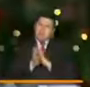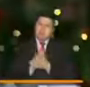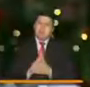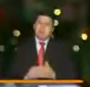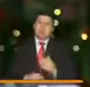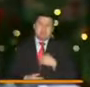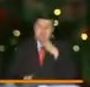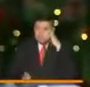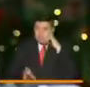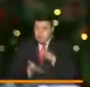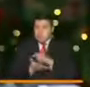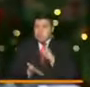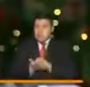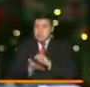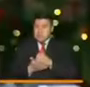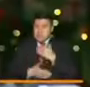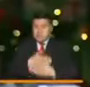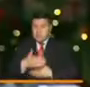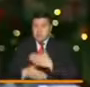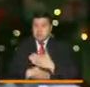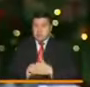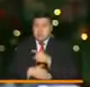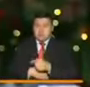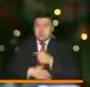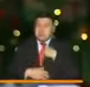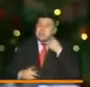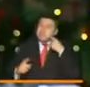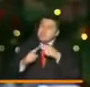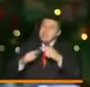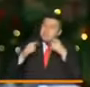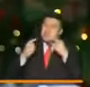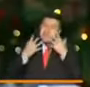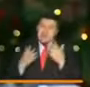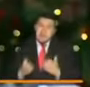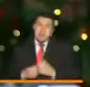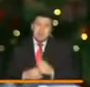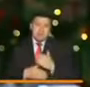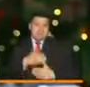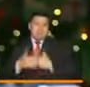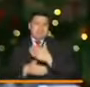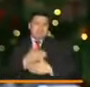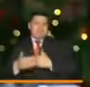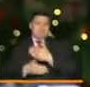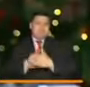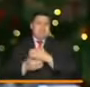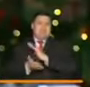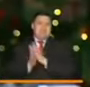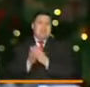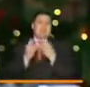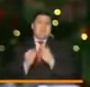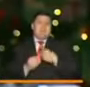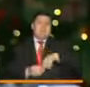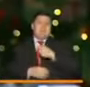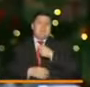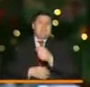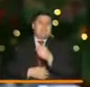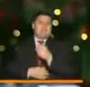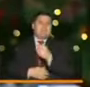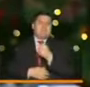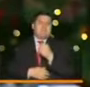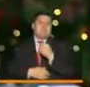Y yo creo que ese proceso, mi meta es dejarlo lo más avanzado posible para que las próximas